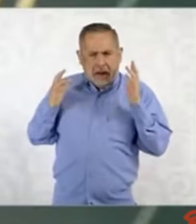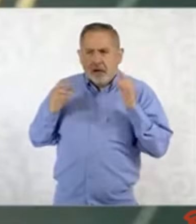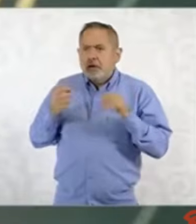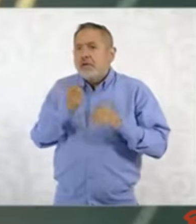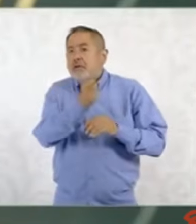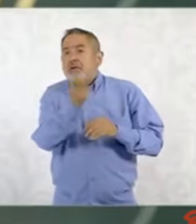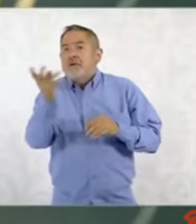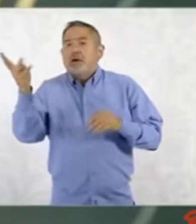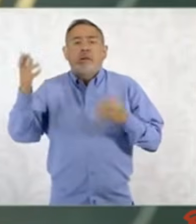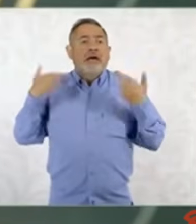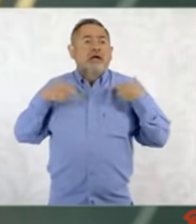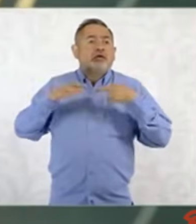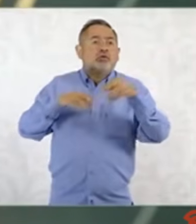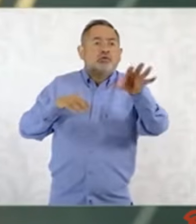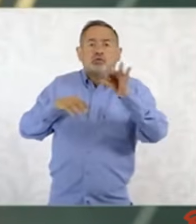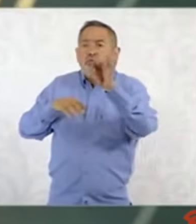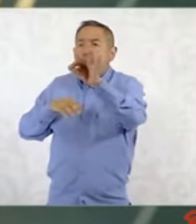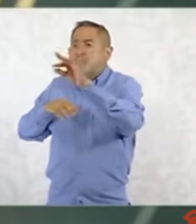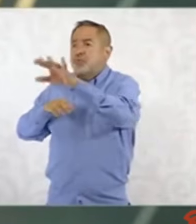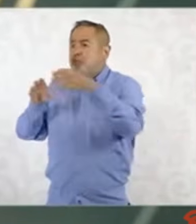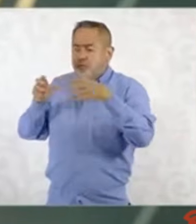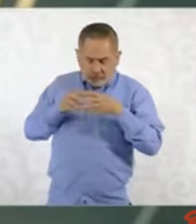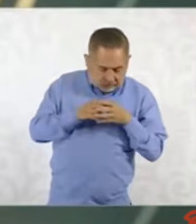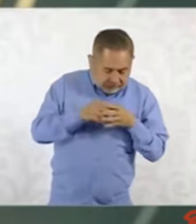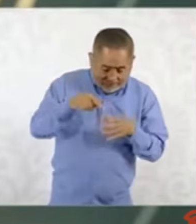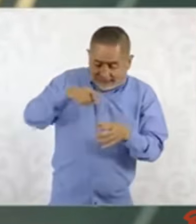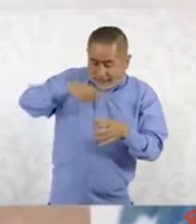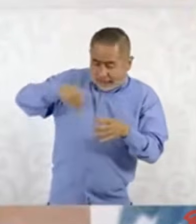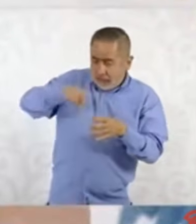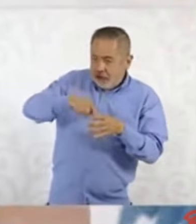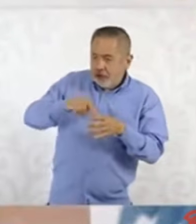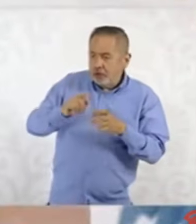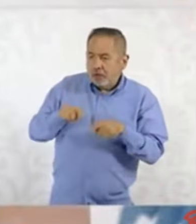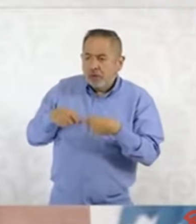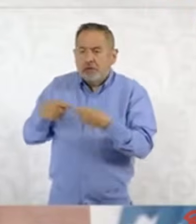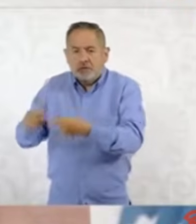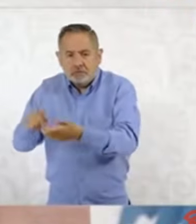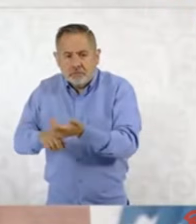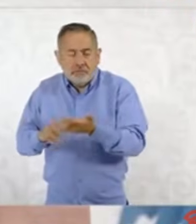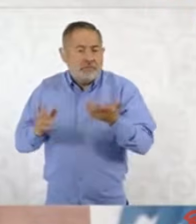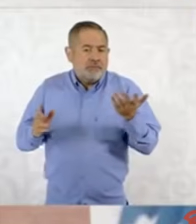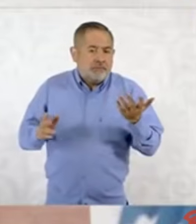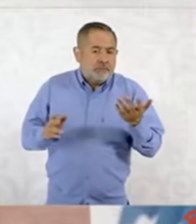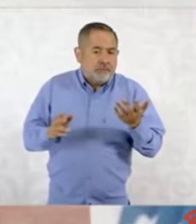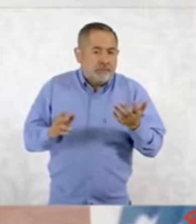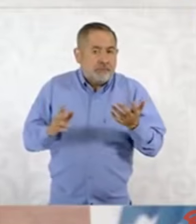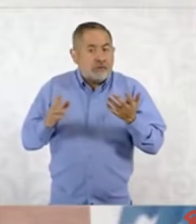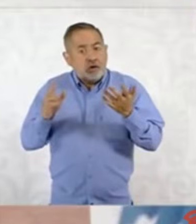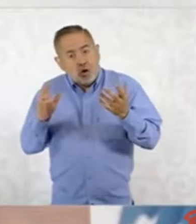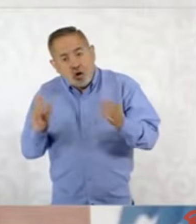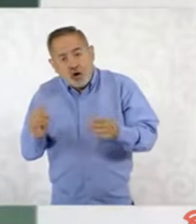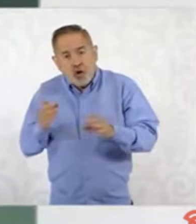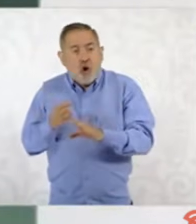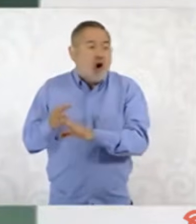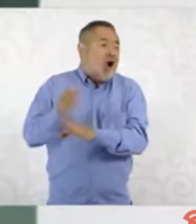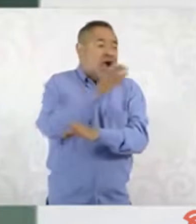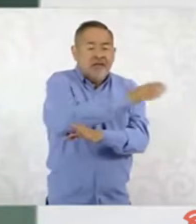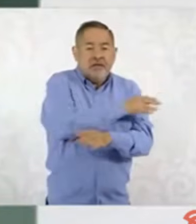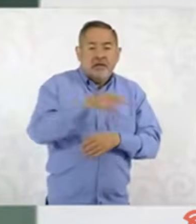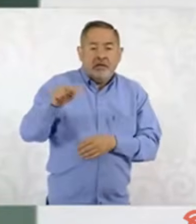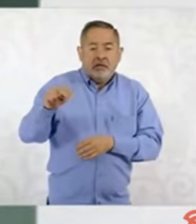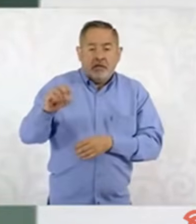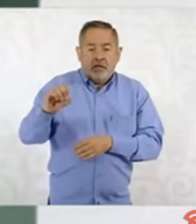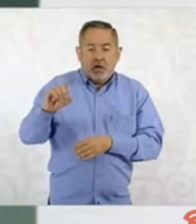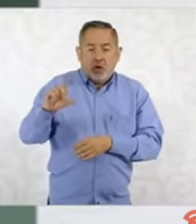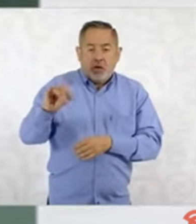maestros y que ellos elijan, o irse a lo que había en el pasado antes, de antes, en el gobierno neoliberal, donde